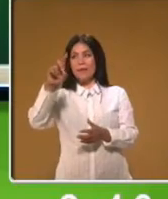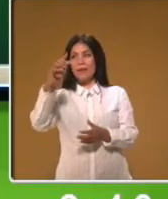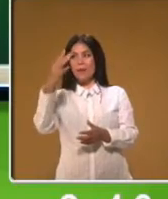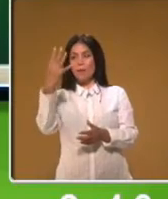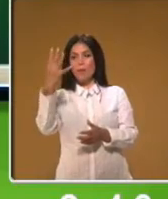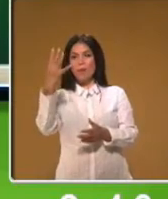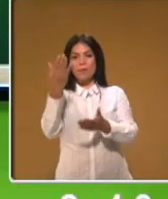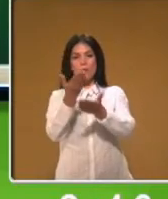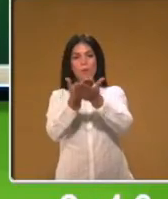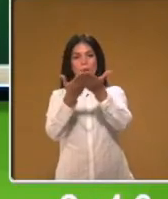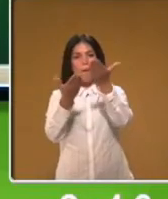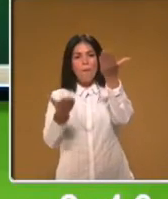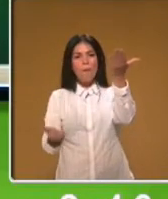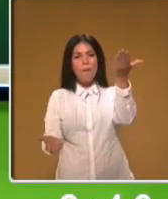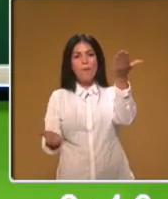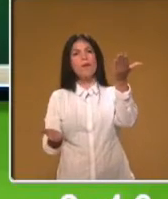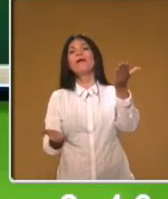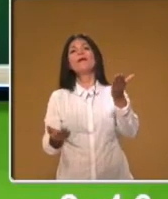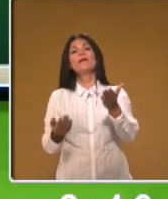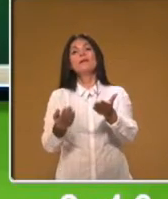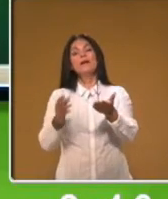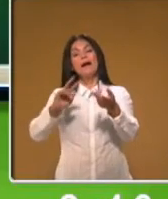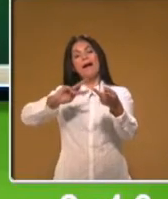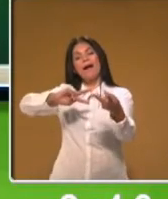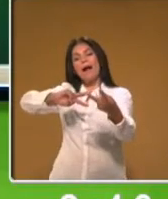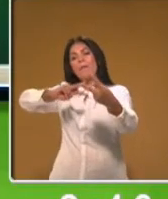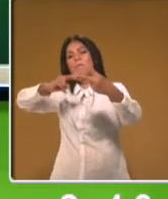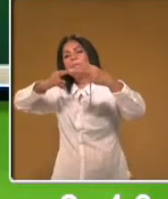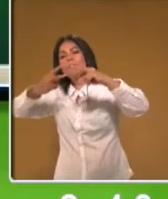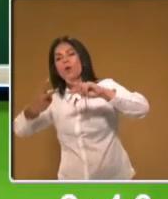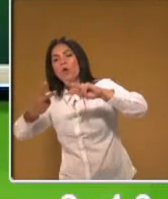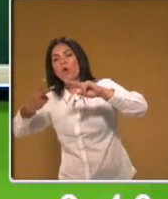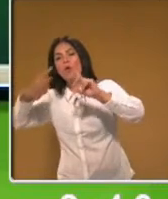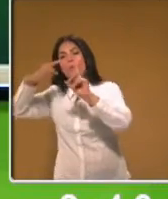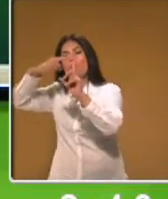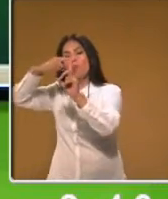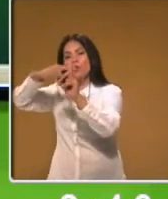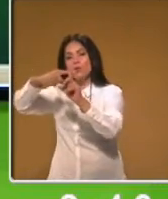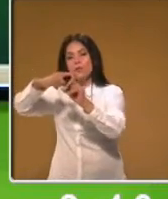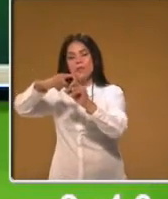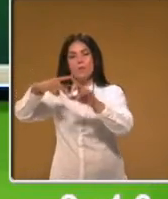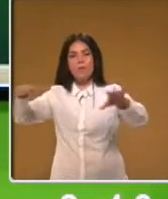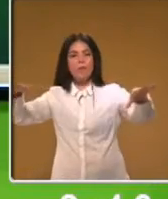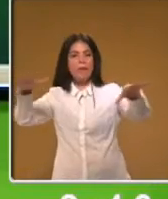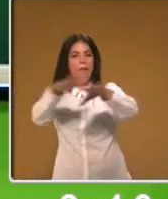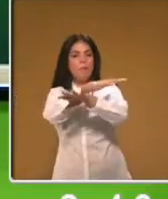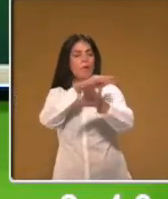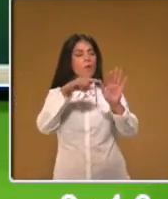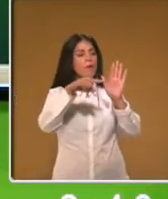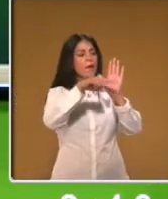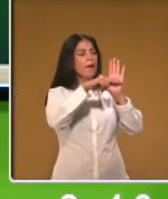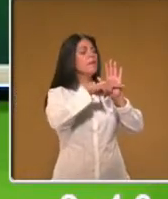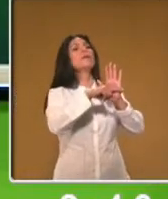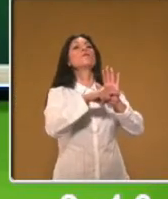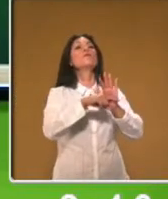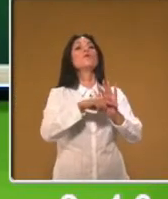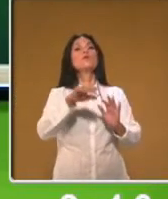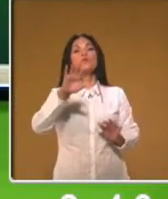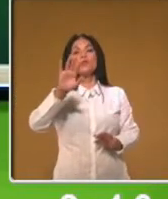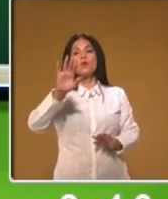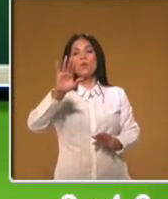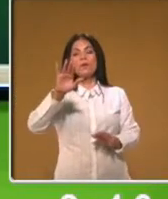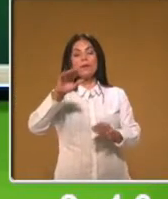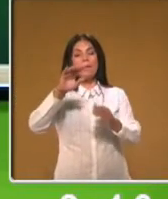está negativo. ¿Qué voy a hacer? Voy a restar 60 menos 34, me va a dar 26. 2H